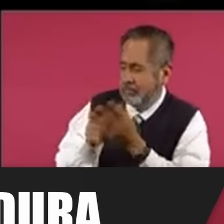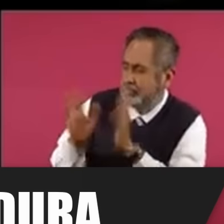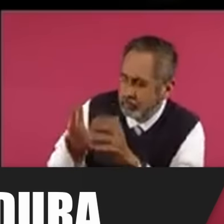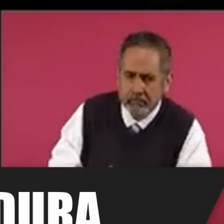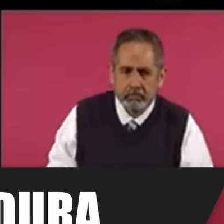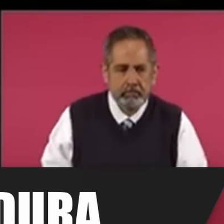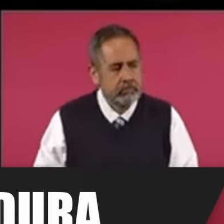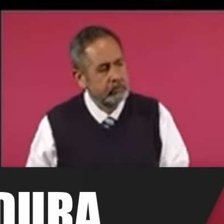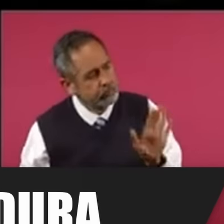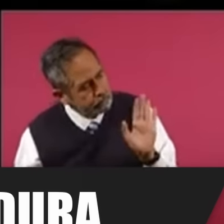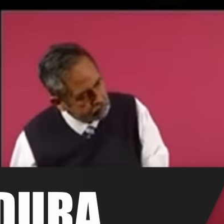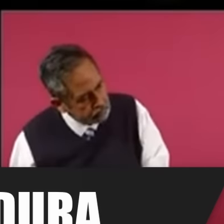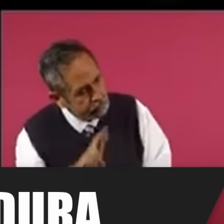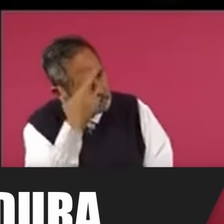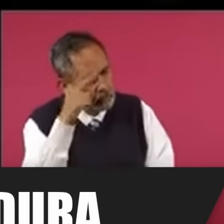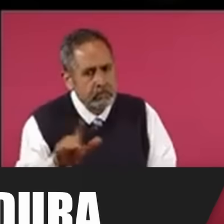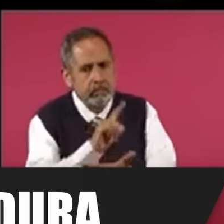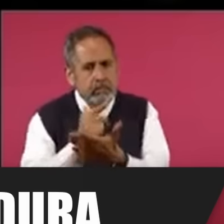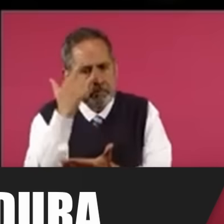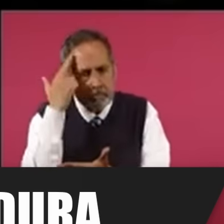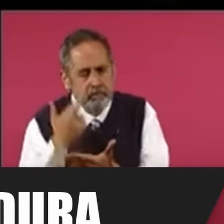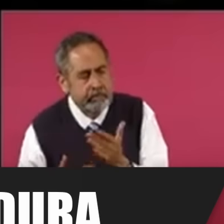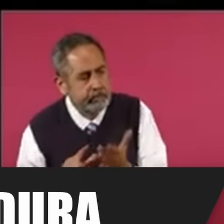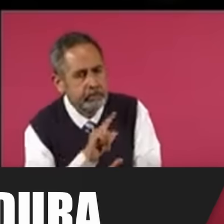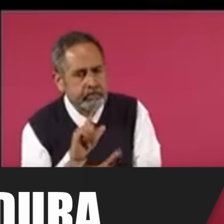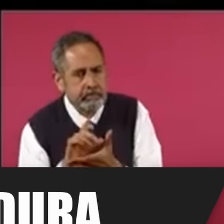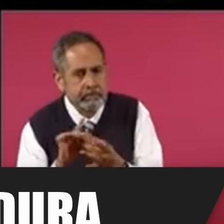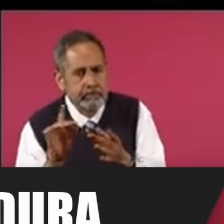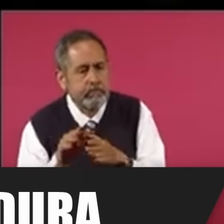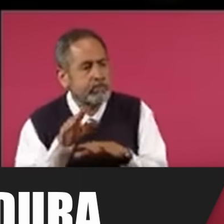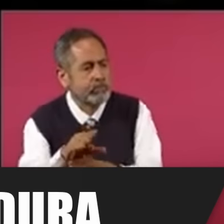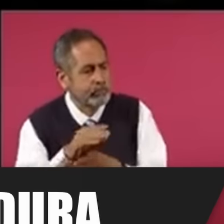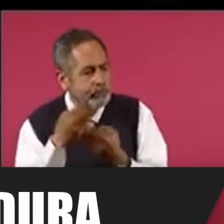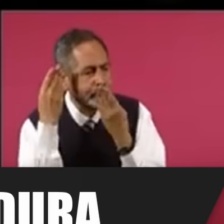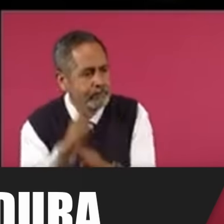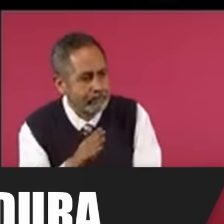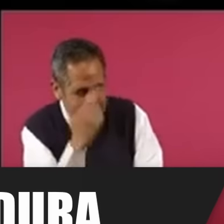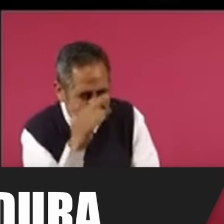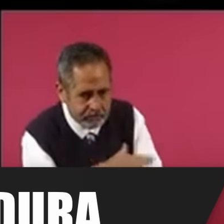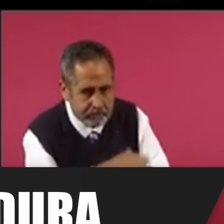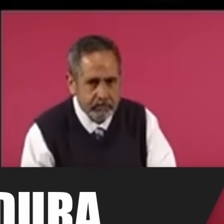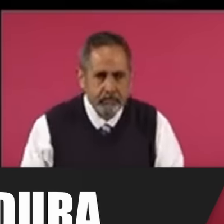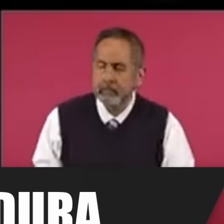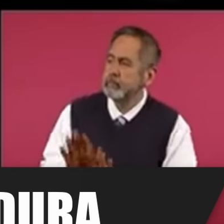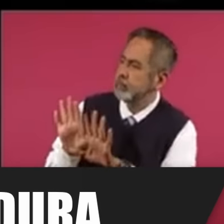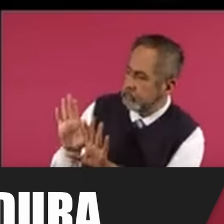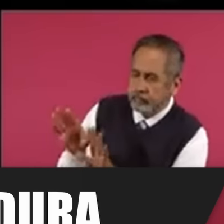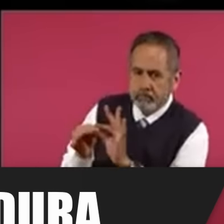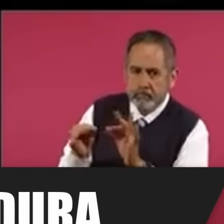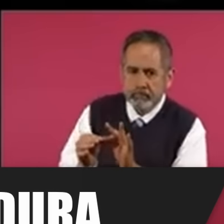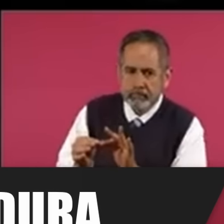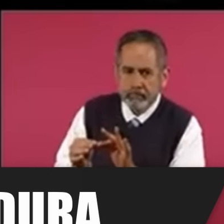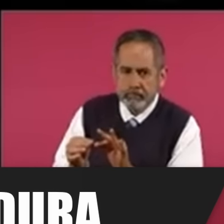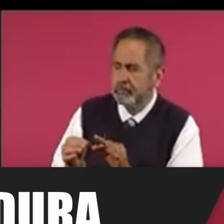Acuérdese, Navarro, que es por los delitos a la violación de la ley de instituciones de crédito. Vamos a hacer una cosa, ¿por qué no me los